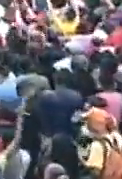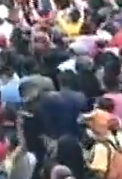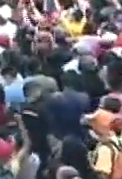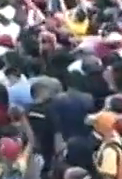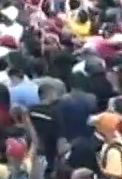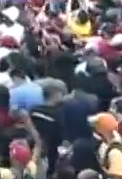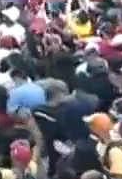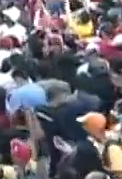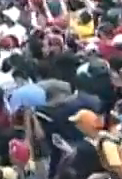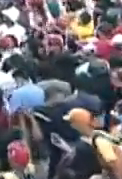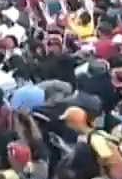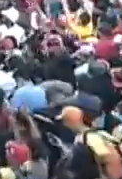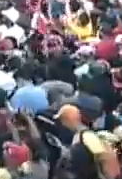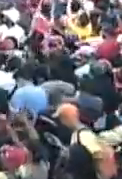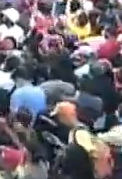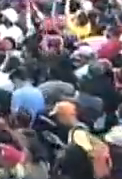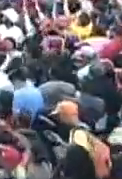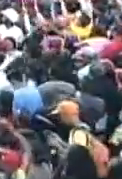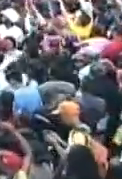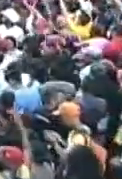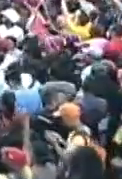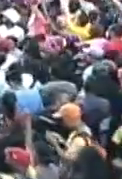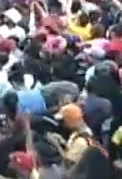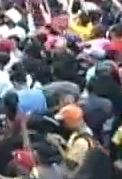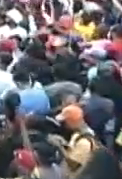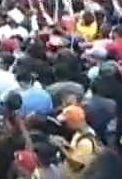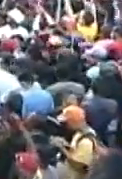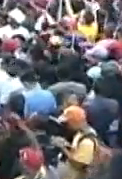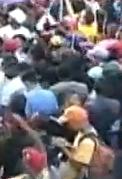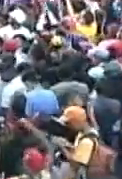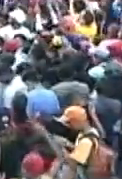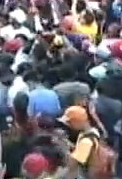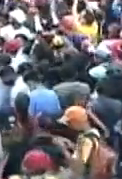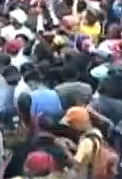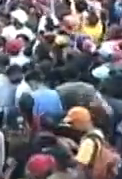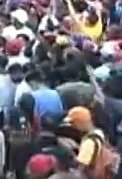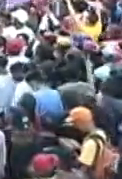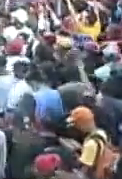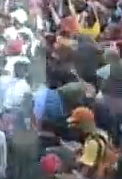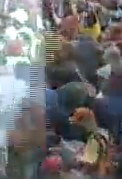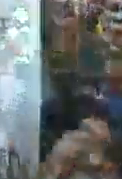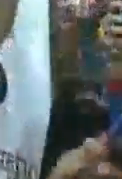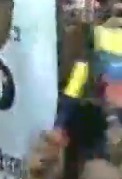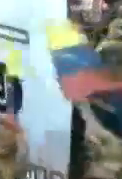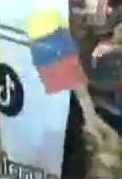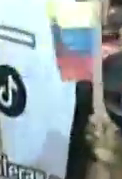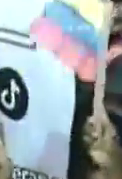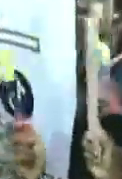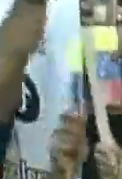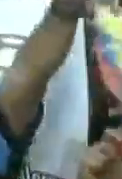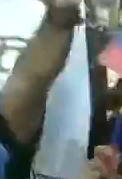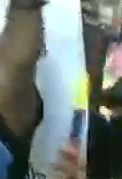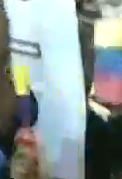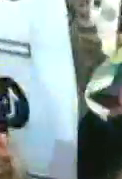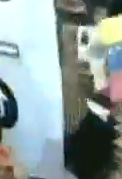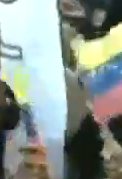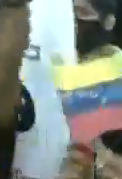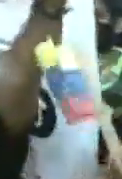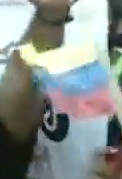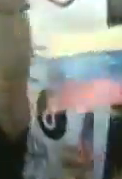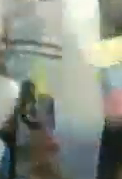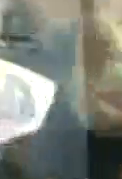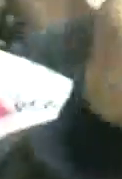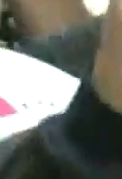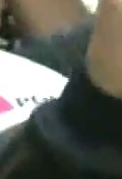y también de la FEBEU, así como también del movimiento estudiantil universitario. No